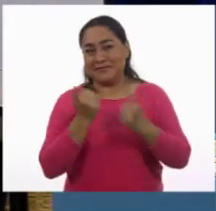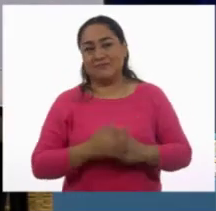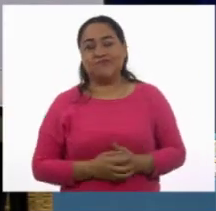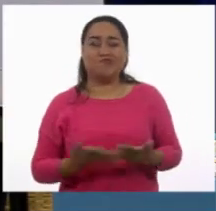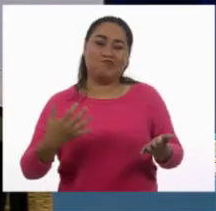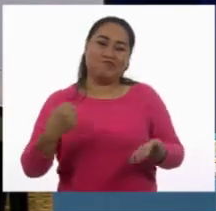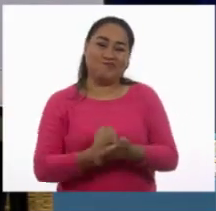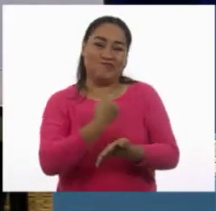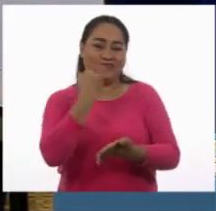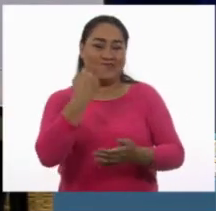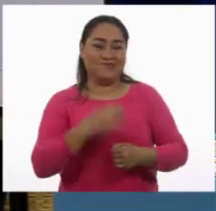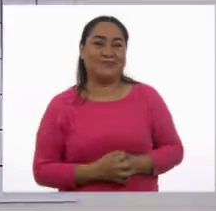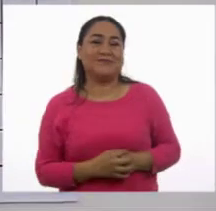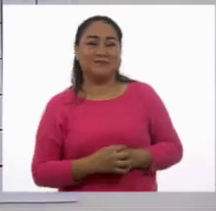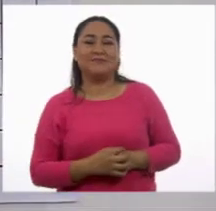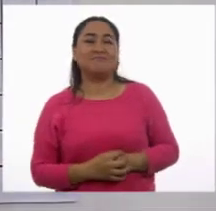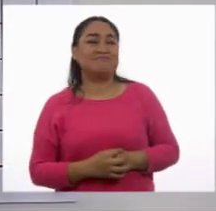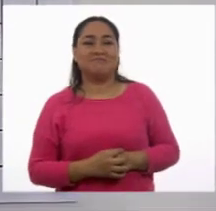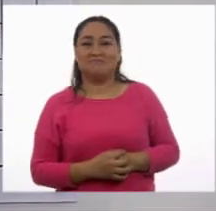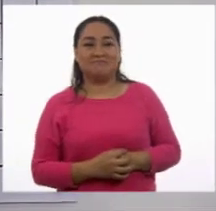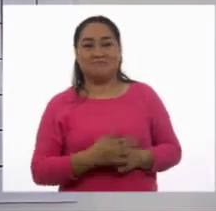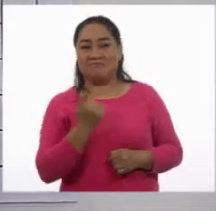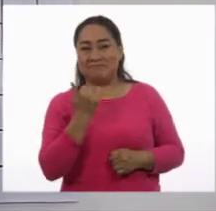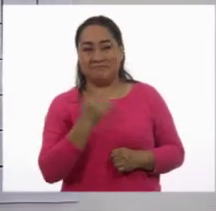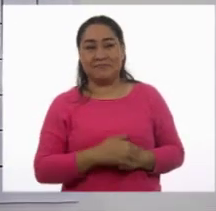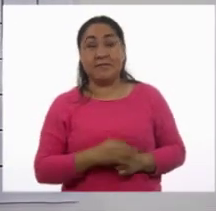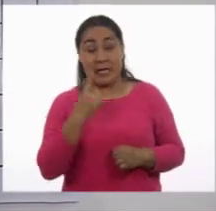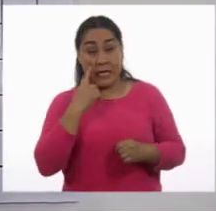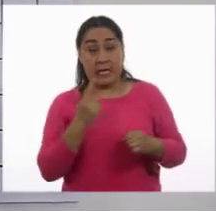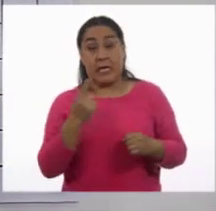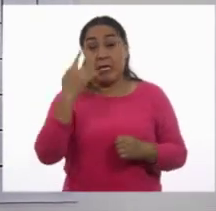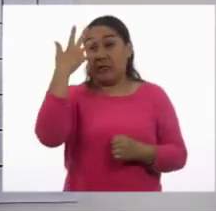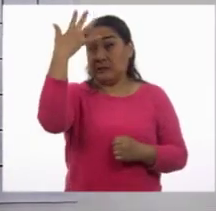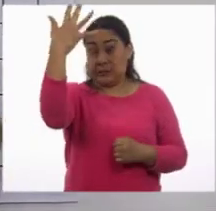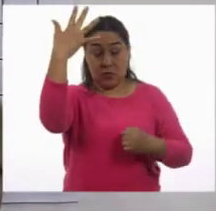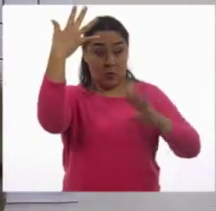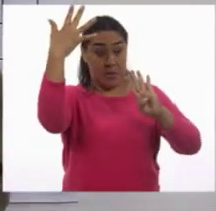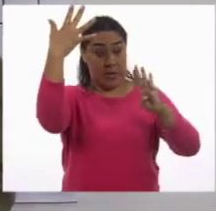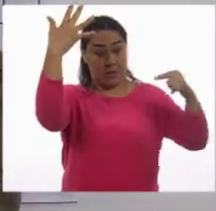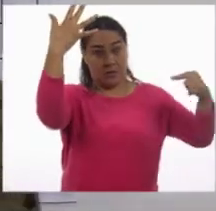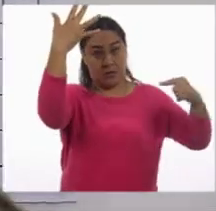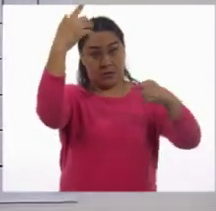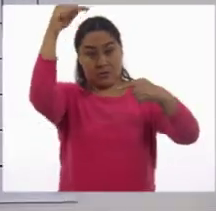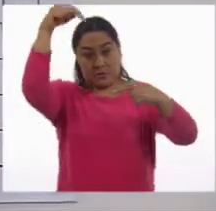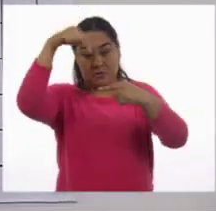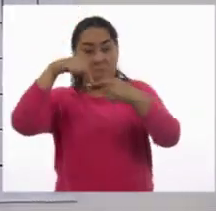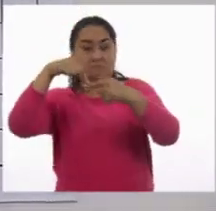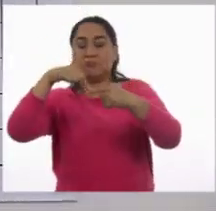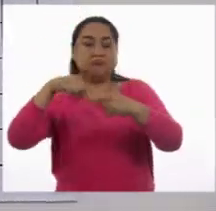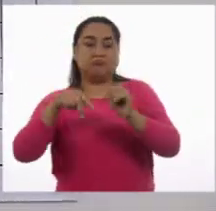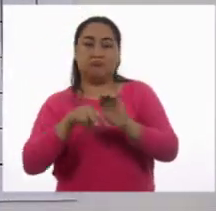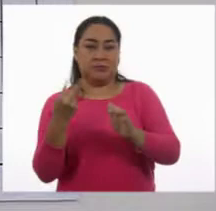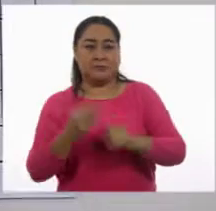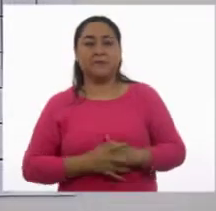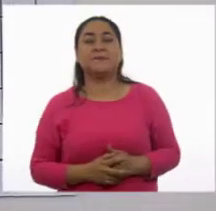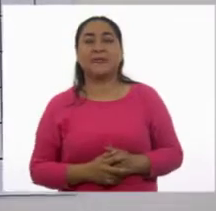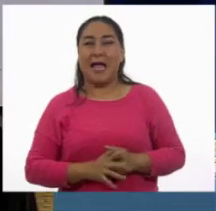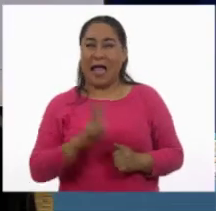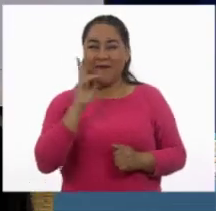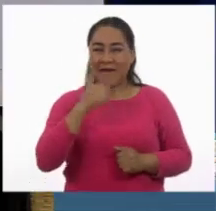Ash. Ash. 5B, agua. Muy bien. Hay que conozco. Veamos si ahora sí le